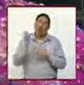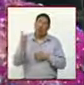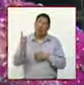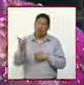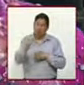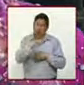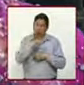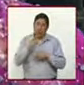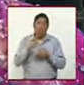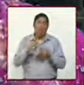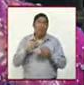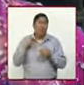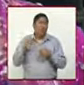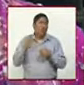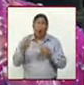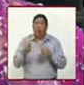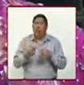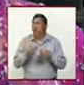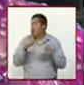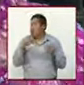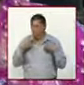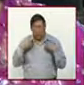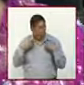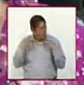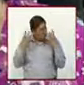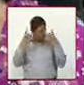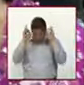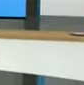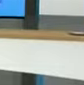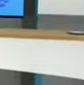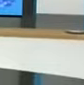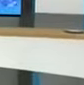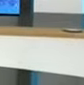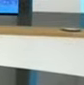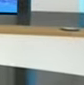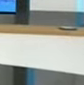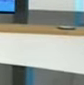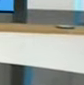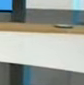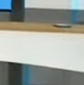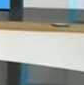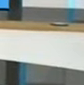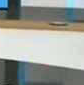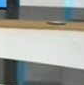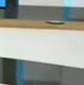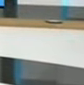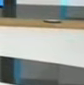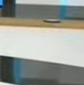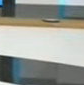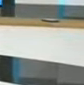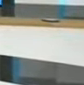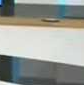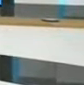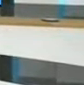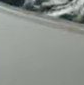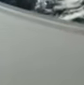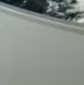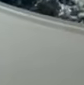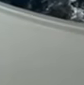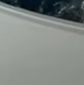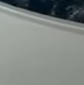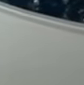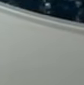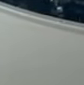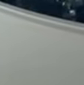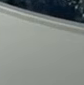ustedes, a los fraternos especialmente. Tenemos grandes sorpresas para los... ¿Cómo están? Les doy la bienvenida a nuestro centro de datos meteorológicos de